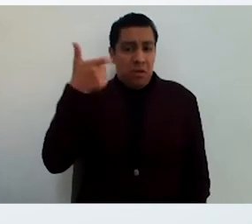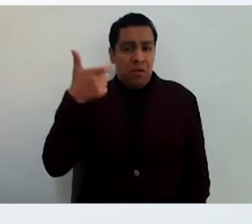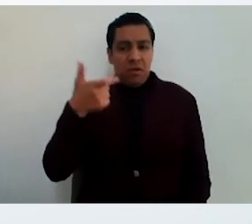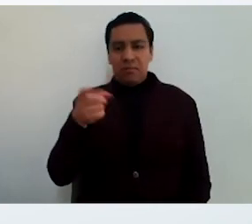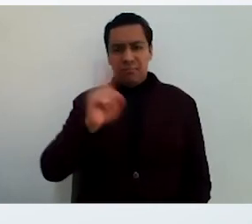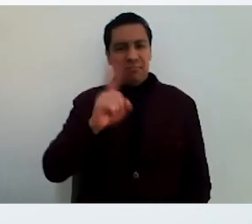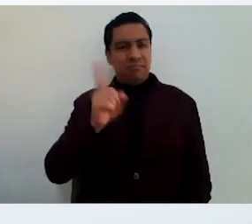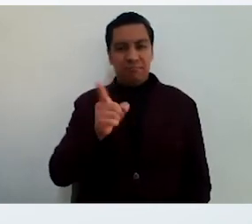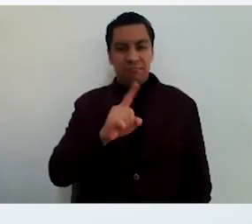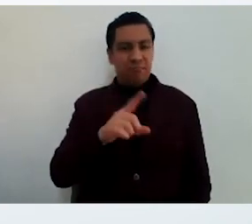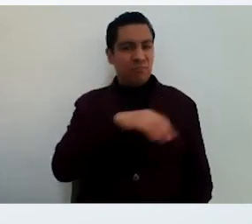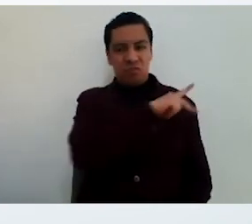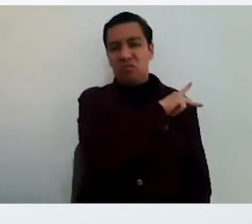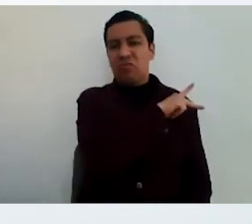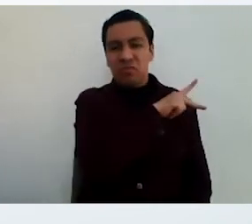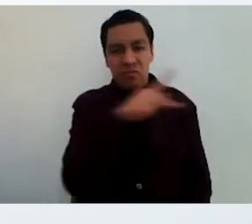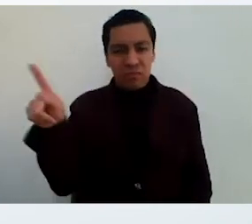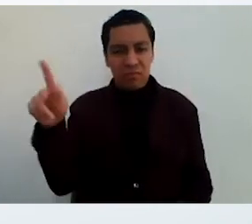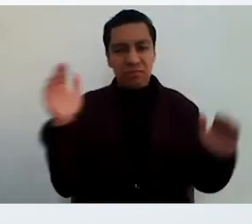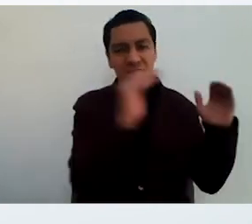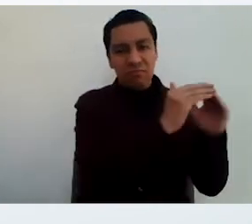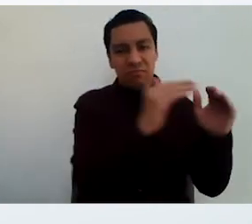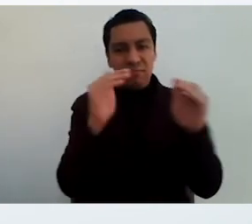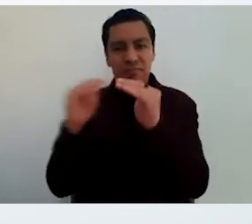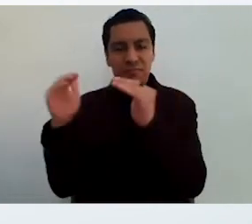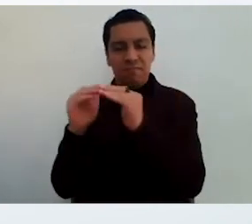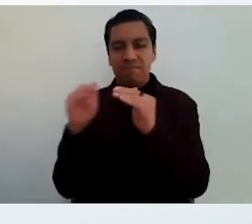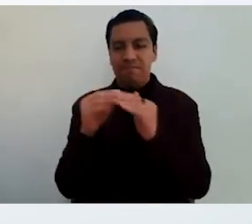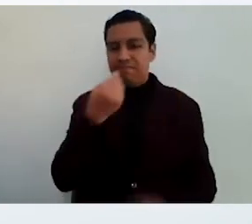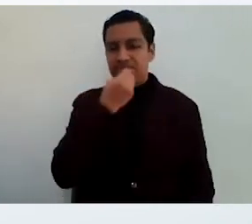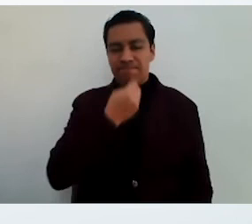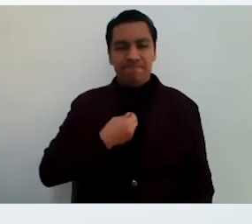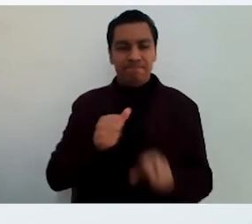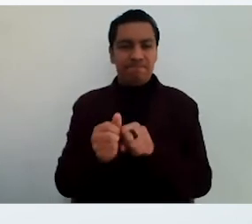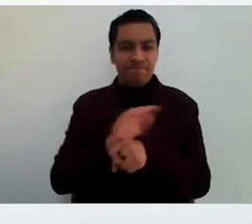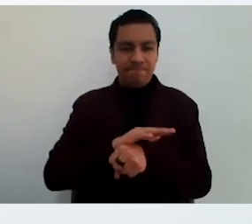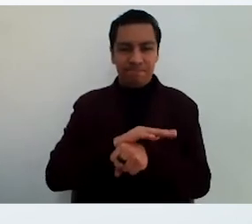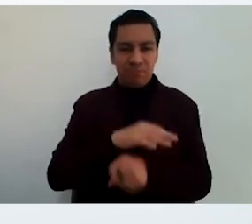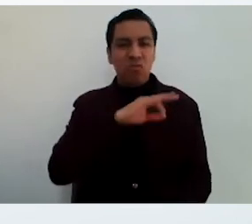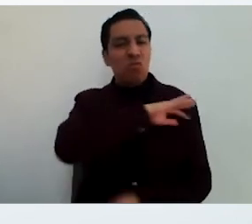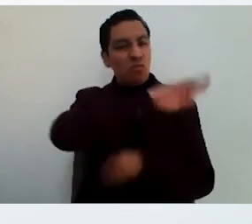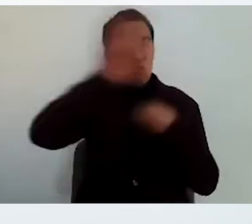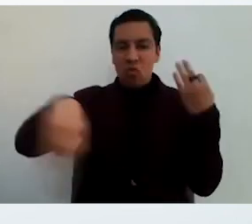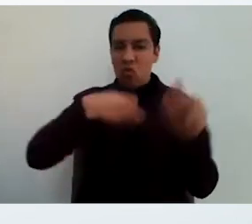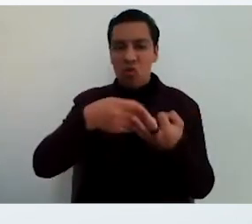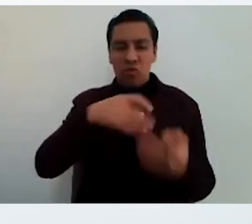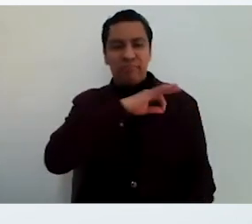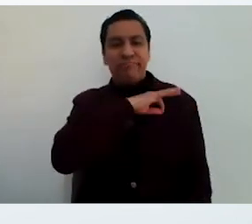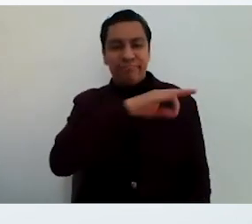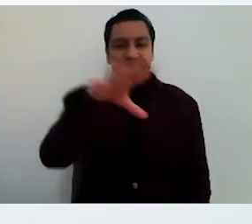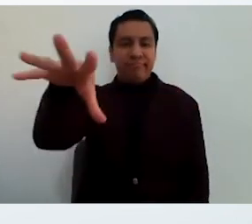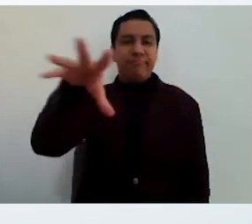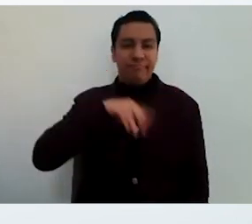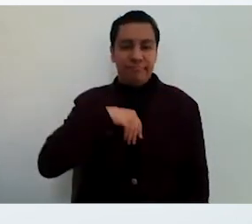pasar a otros, pero pues esto no es así. Desgraciadamente estamos enfrentando un problema de una magnitud, como tú bien lo dijiste